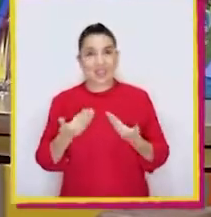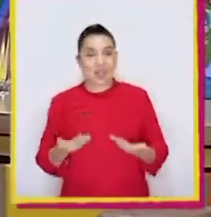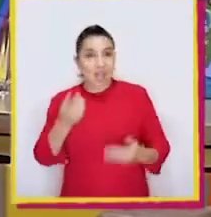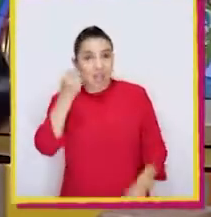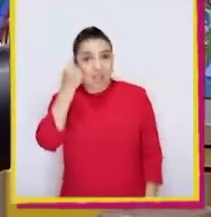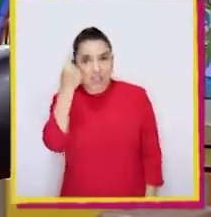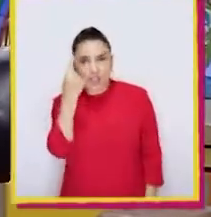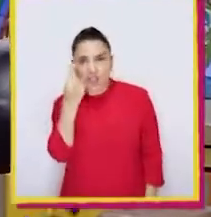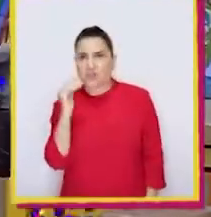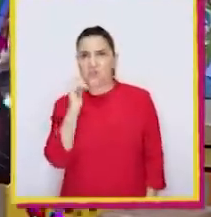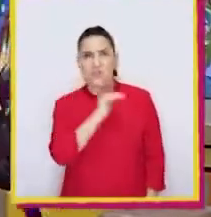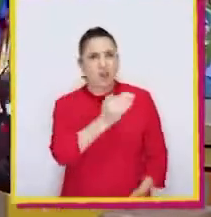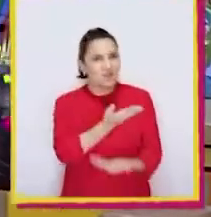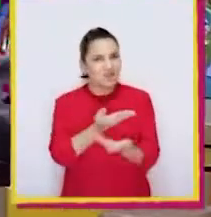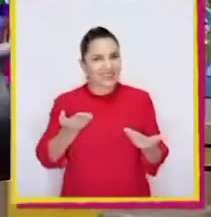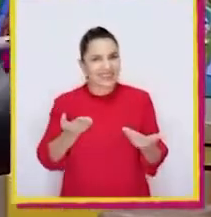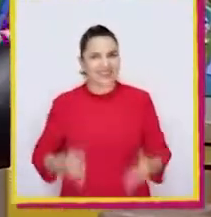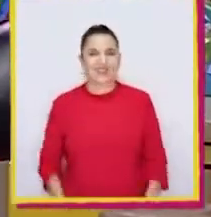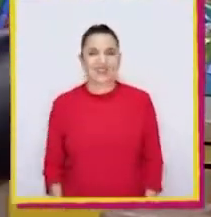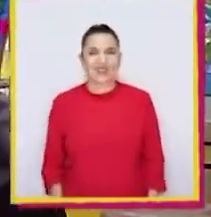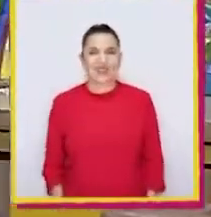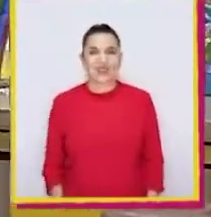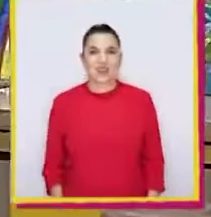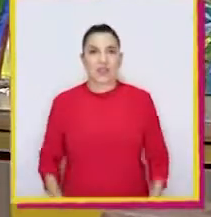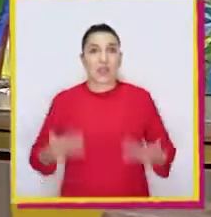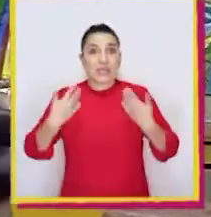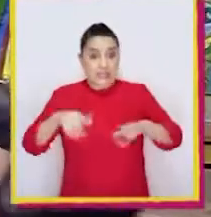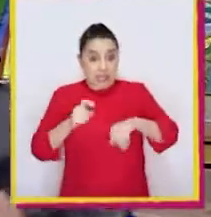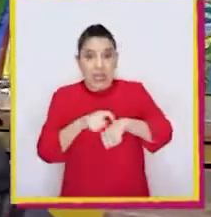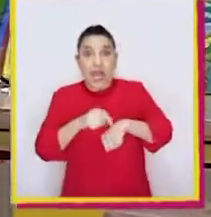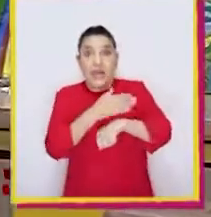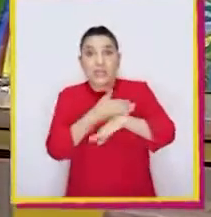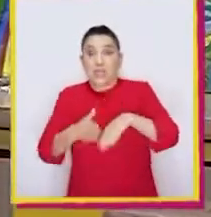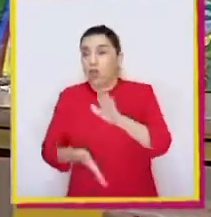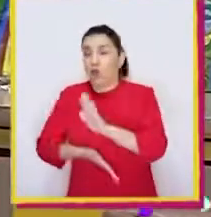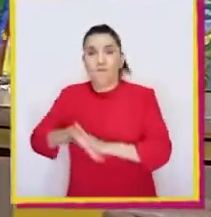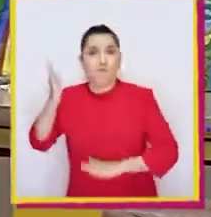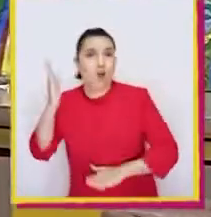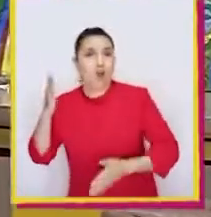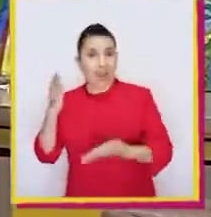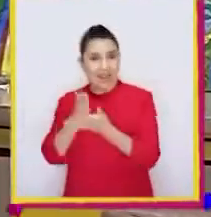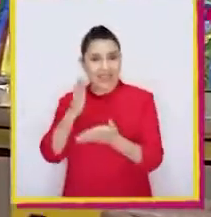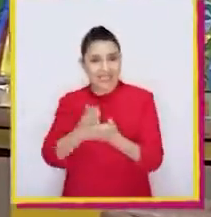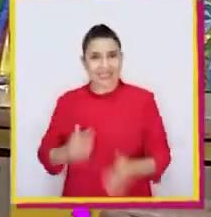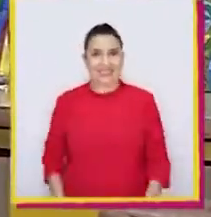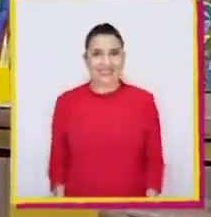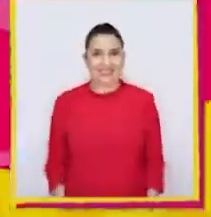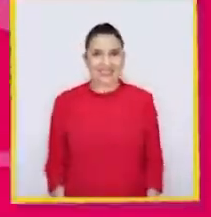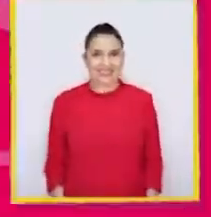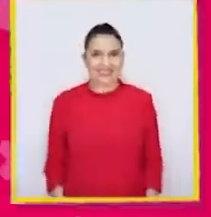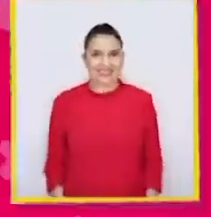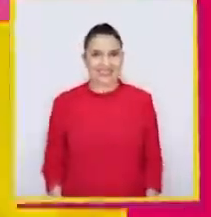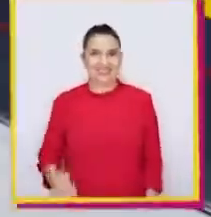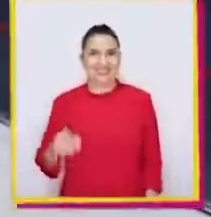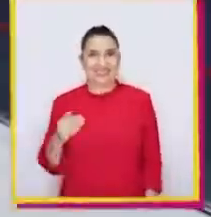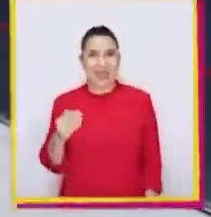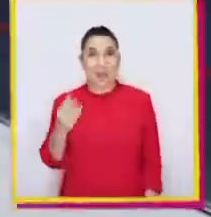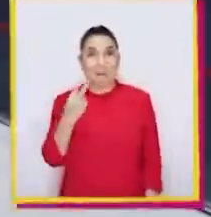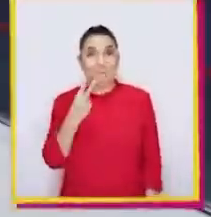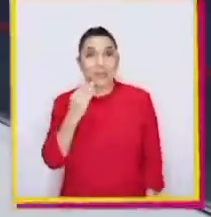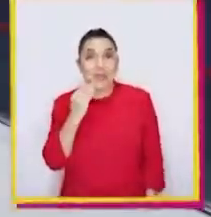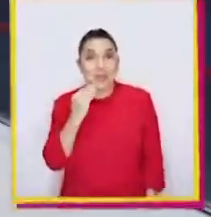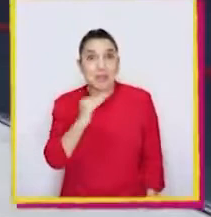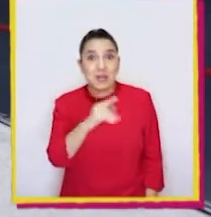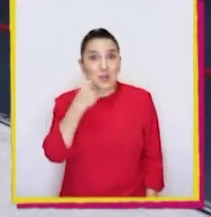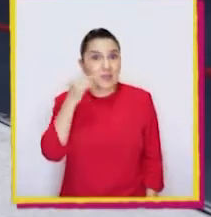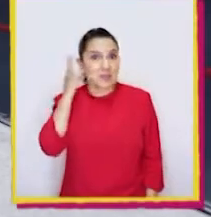¡Excelente! Lo entendieron muy rápido. ¡Uy! Ya se me hizo tarde. Me tengo que ir al entrenamiento.